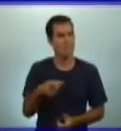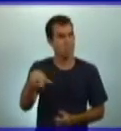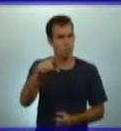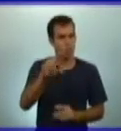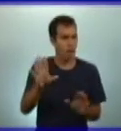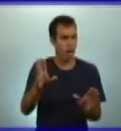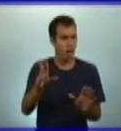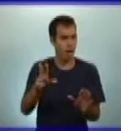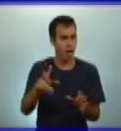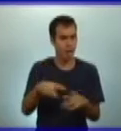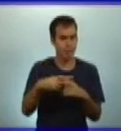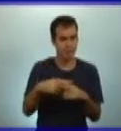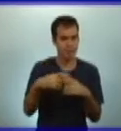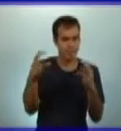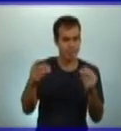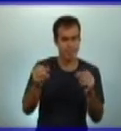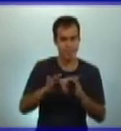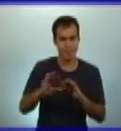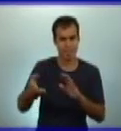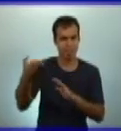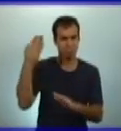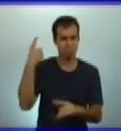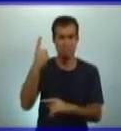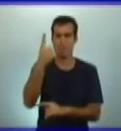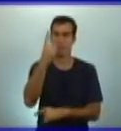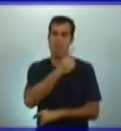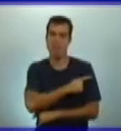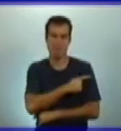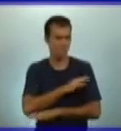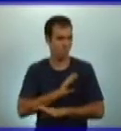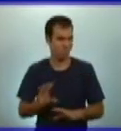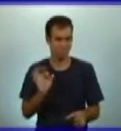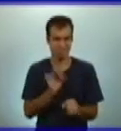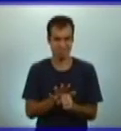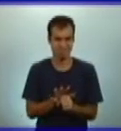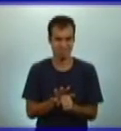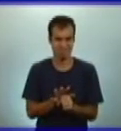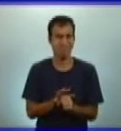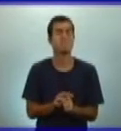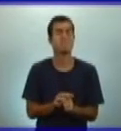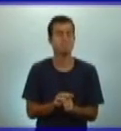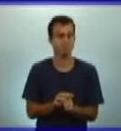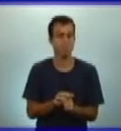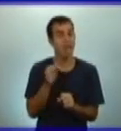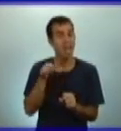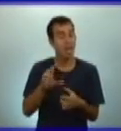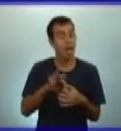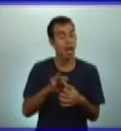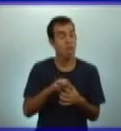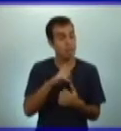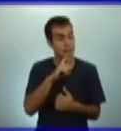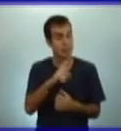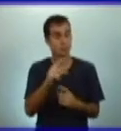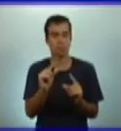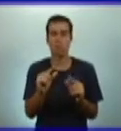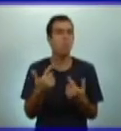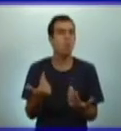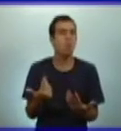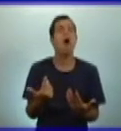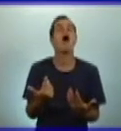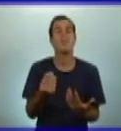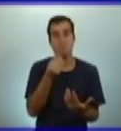grados, pero no obstante, recordarles que en este grado se hace un poquito más difícil porque debemos y tenemos que aplicar